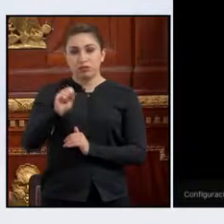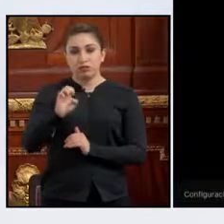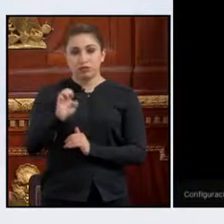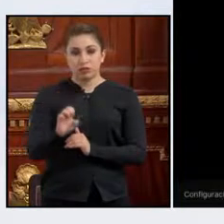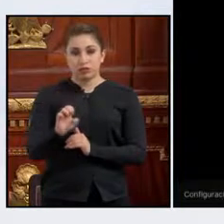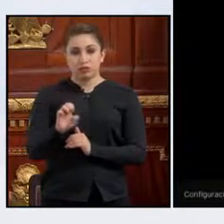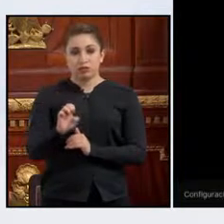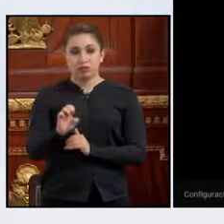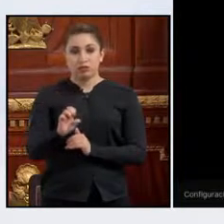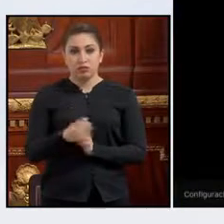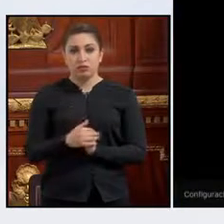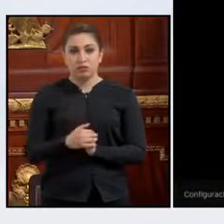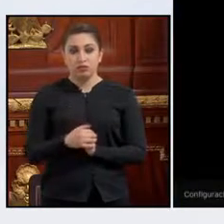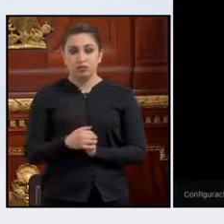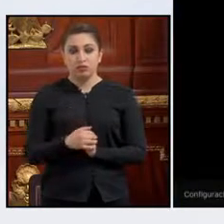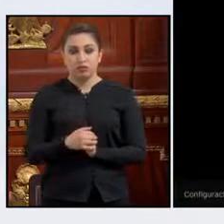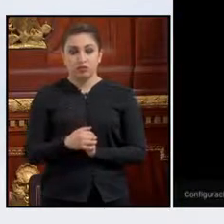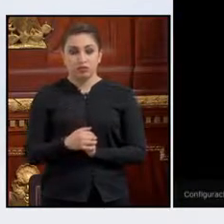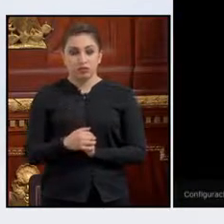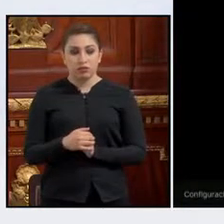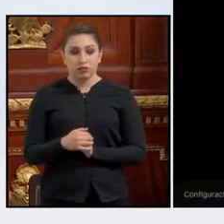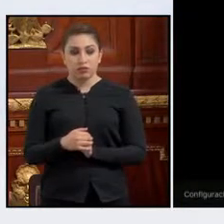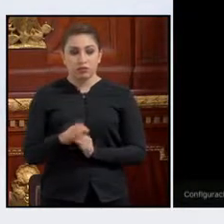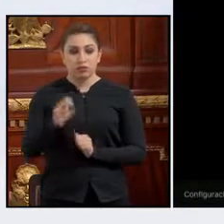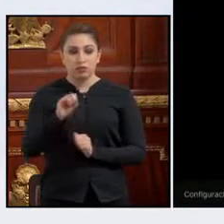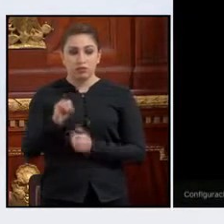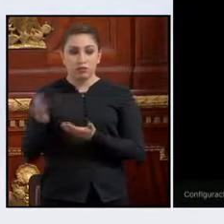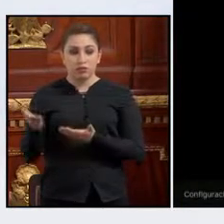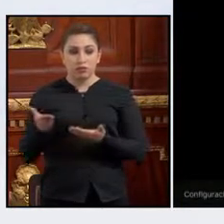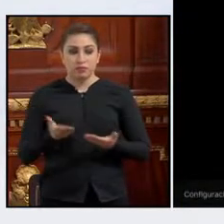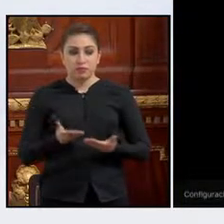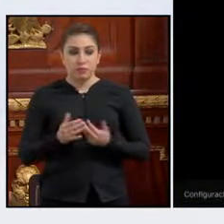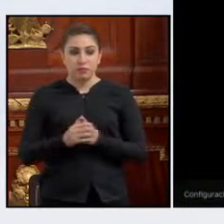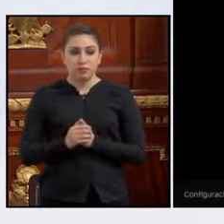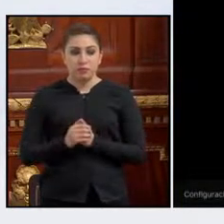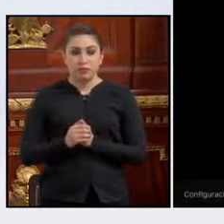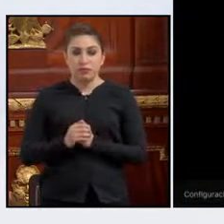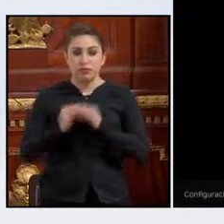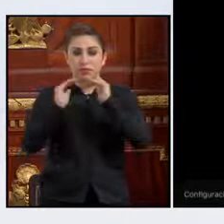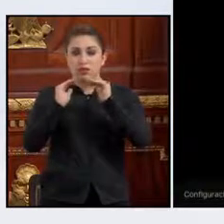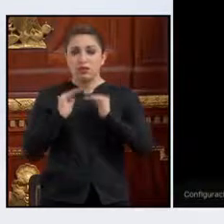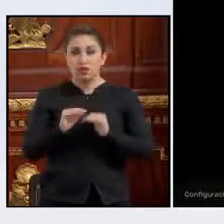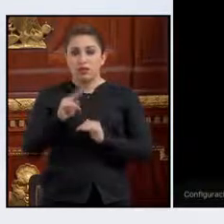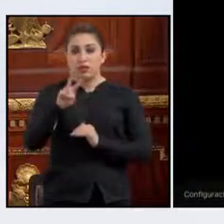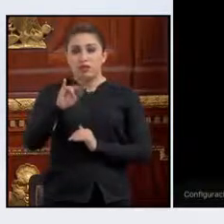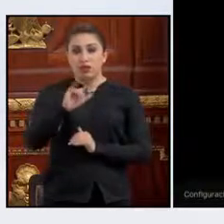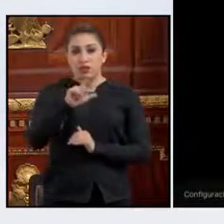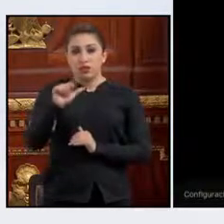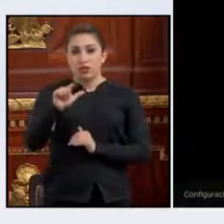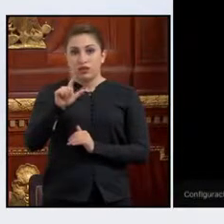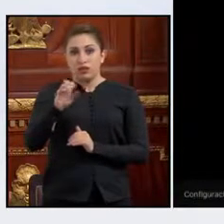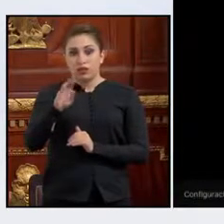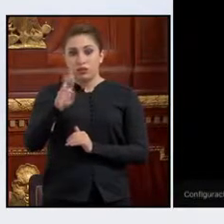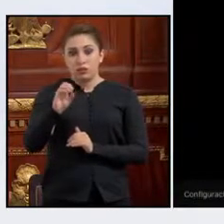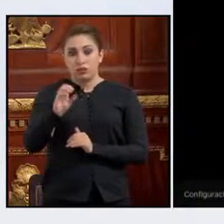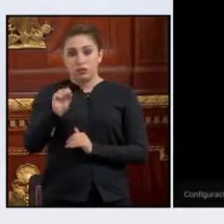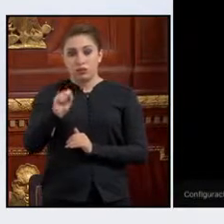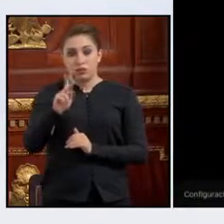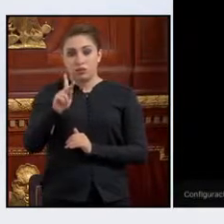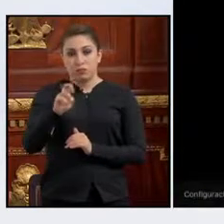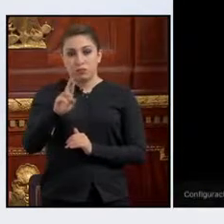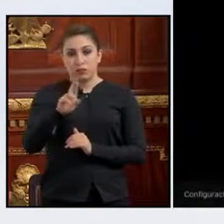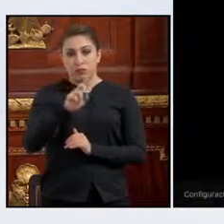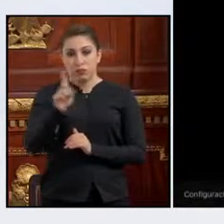Vargas Bernal. Vargas Bernal, presente. Villalobos Pérez Esperanza. Esperanza Villalobos,